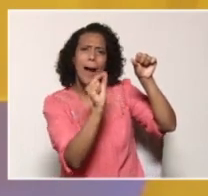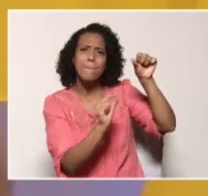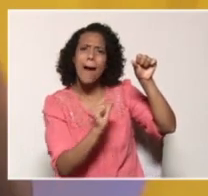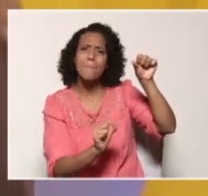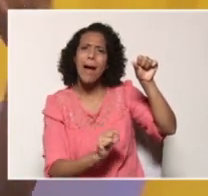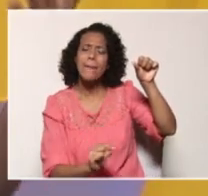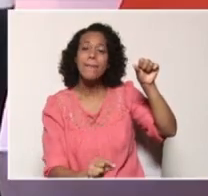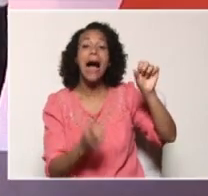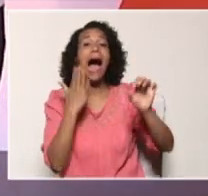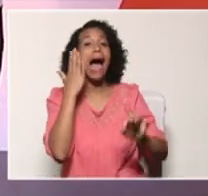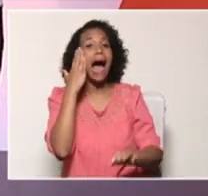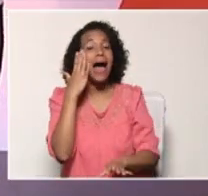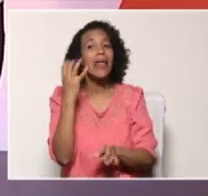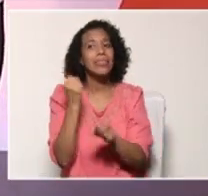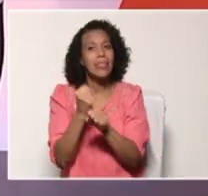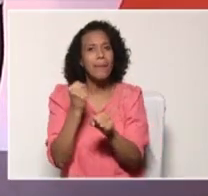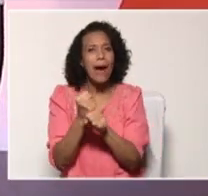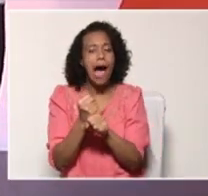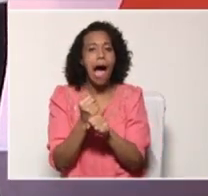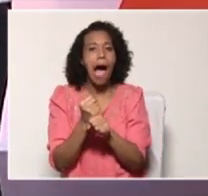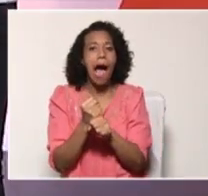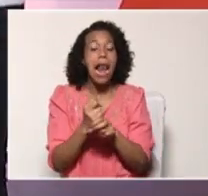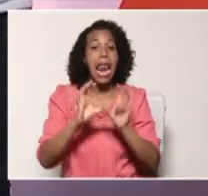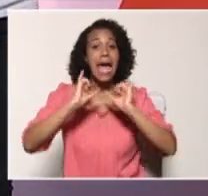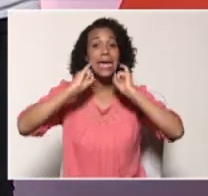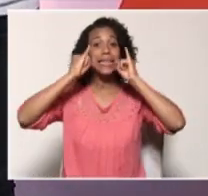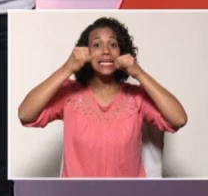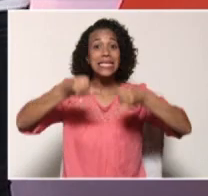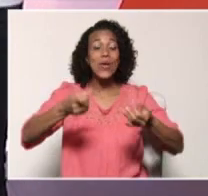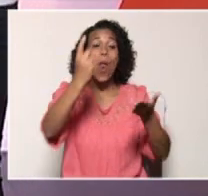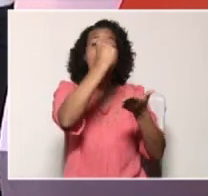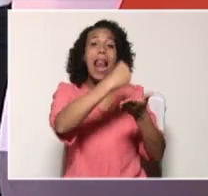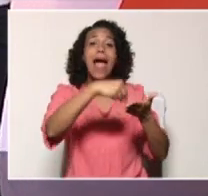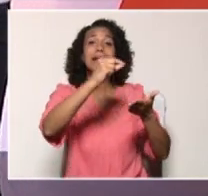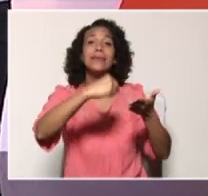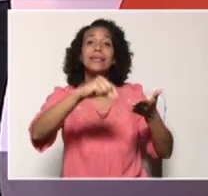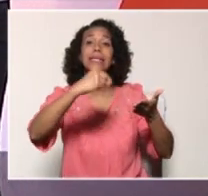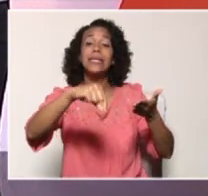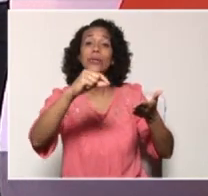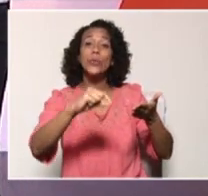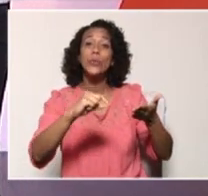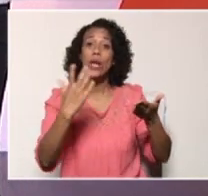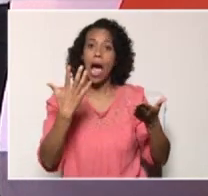lista, nosotros podemos trabajar la iniciación a la escritura y,